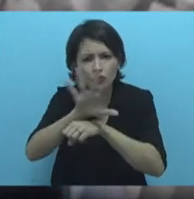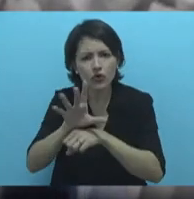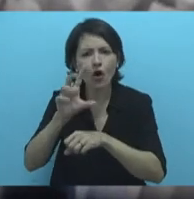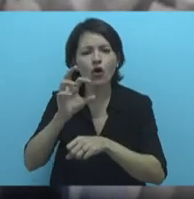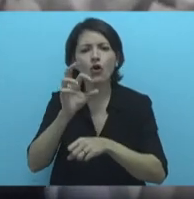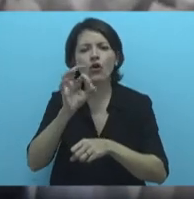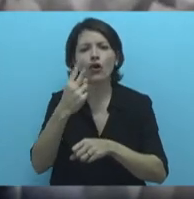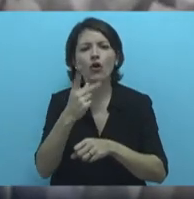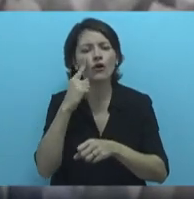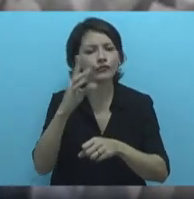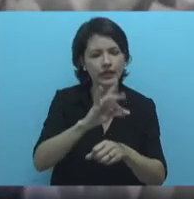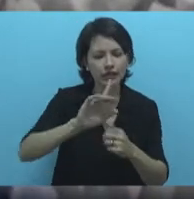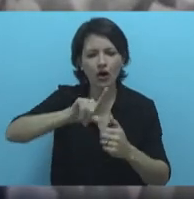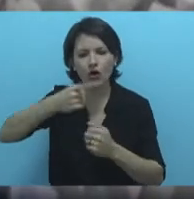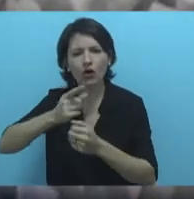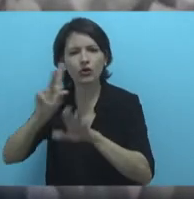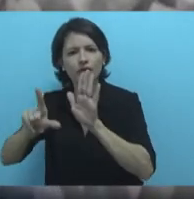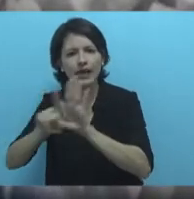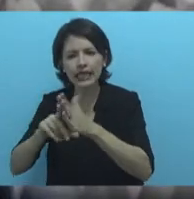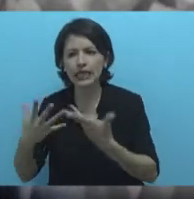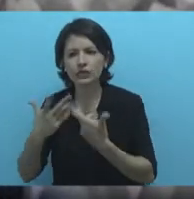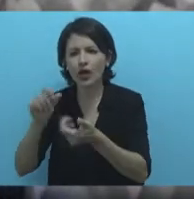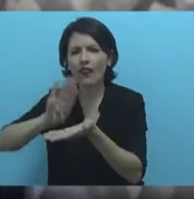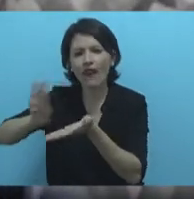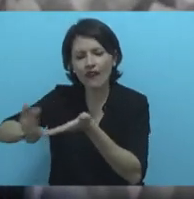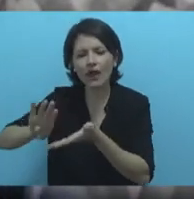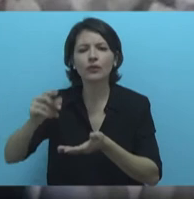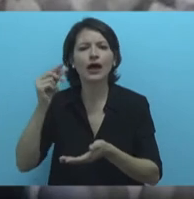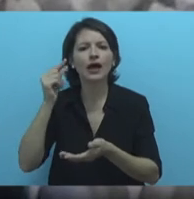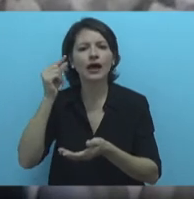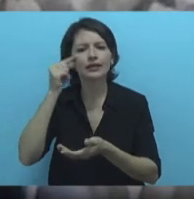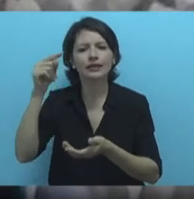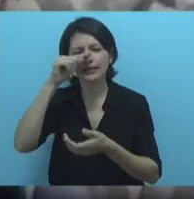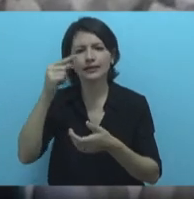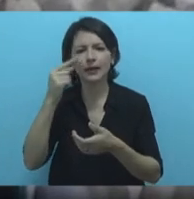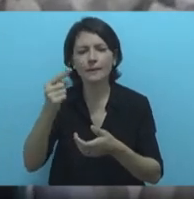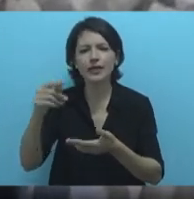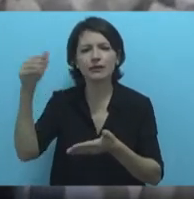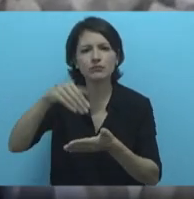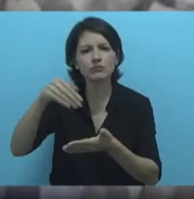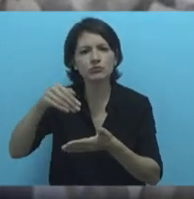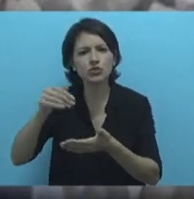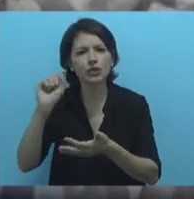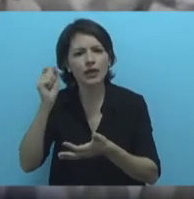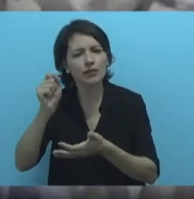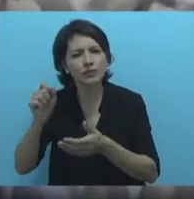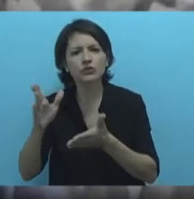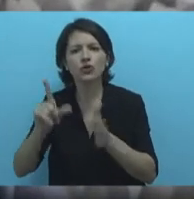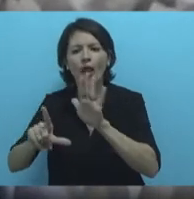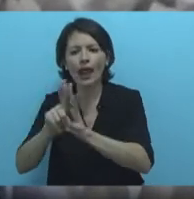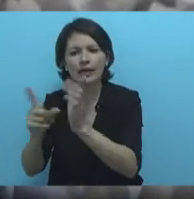37 mil millones de pesos de la ley de necesidad estamos pidiéndole al